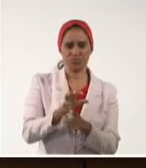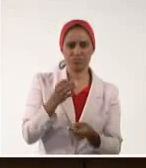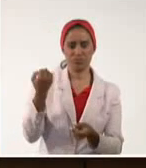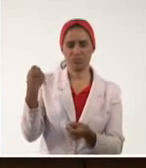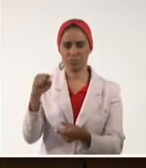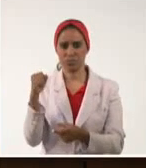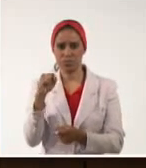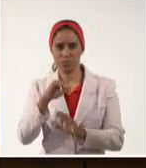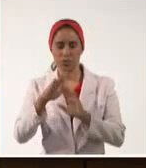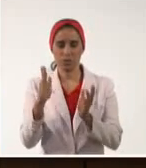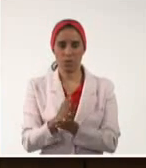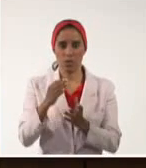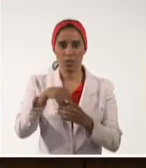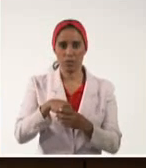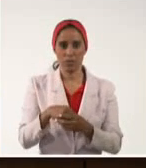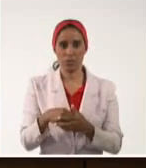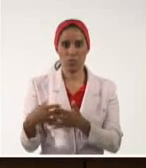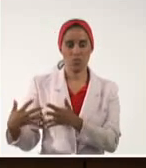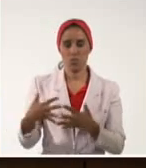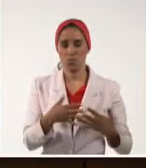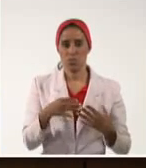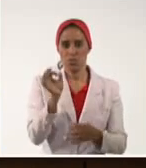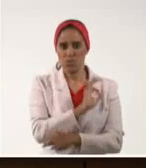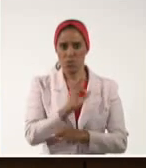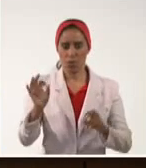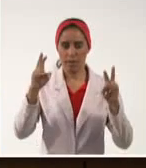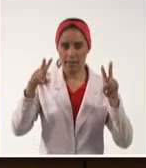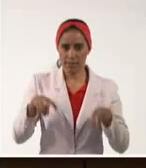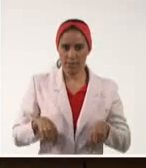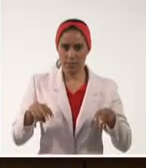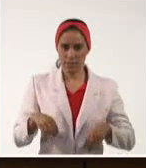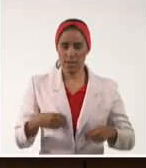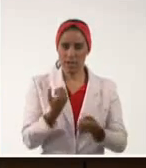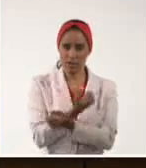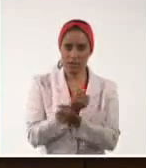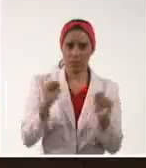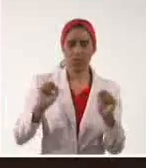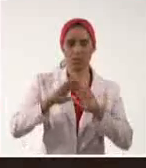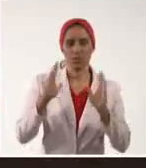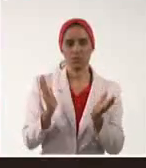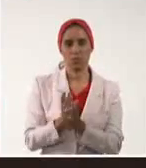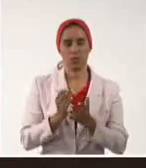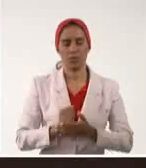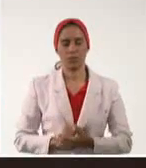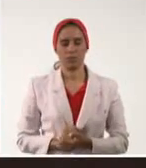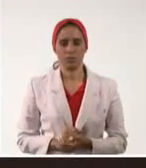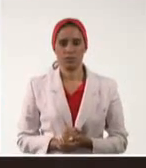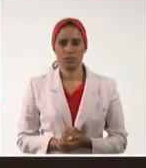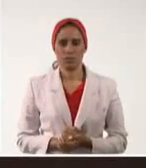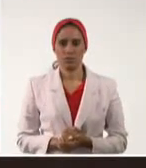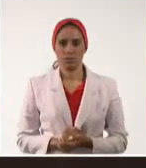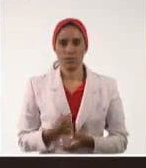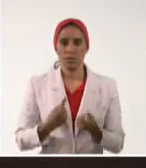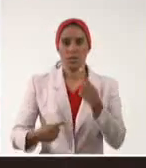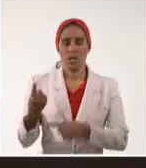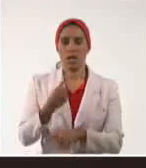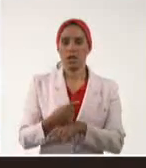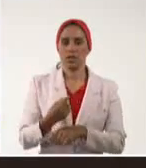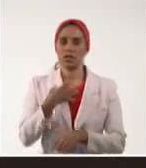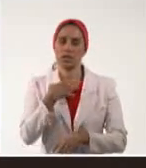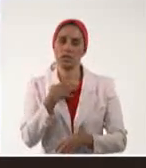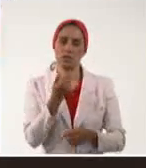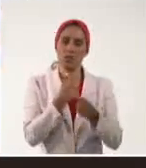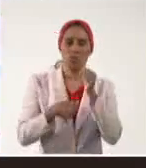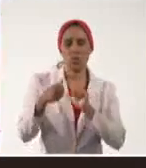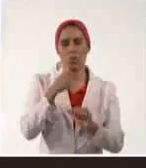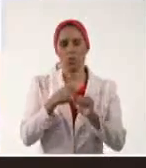imperio incapaz de aceptar la soberanía de su pequeño vecino. Si alguien tuviera dudas, basta